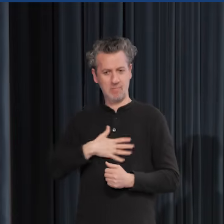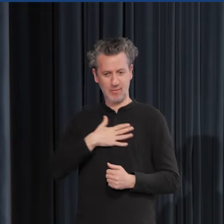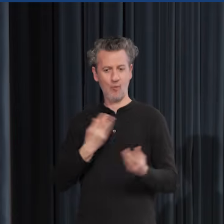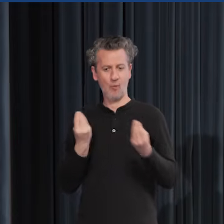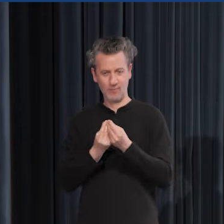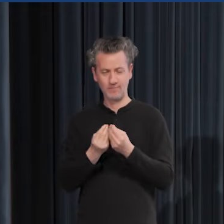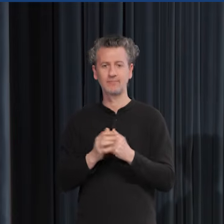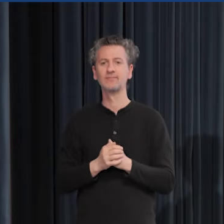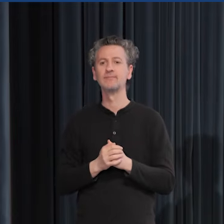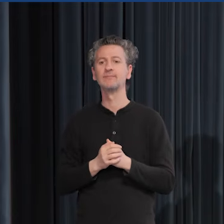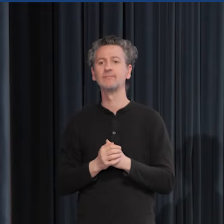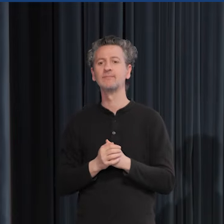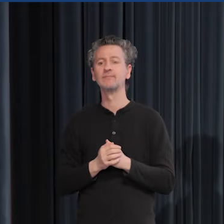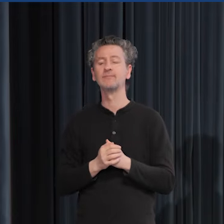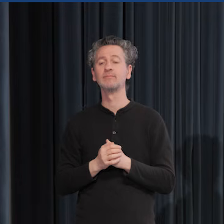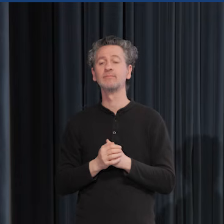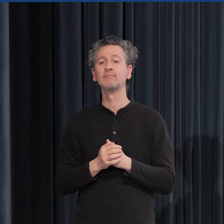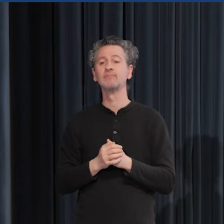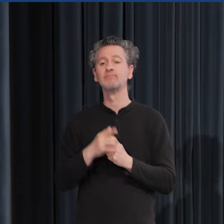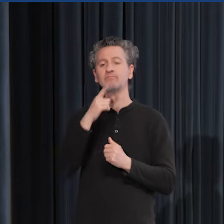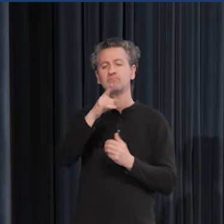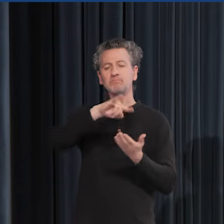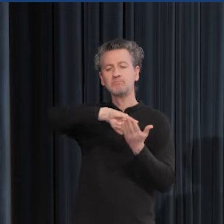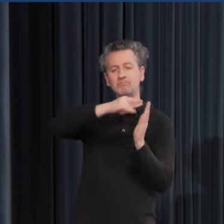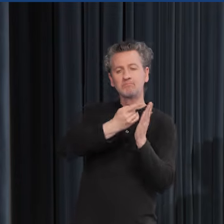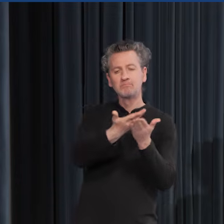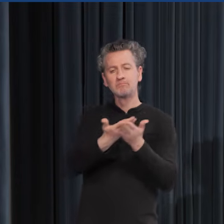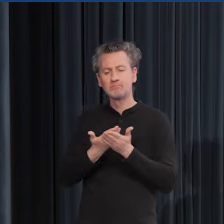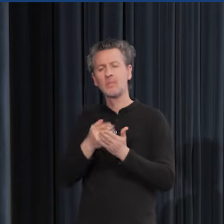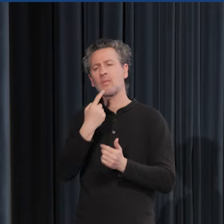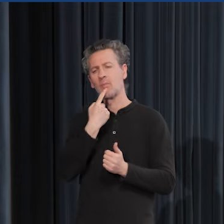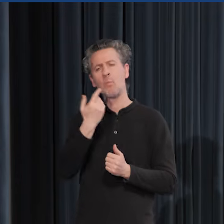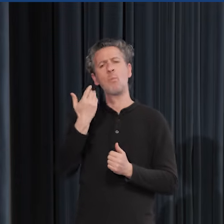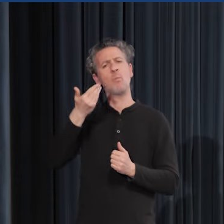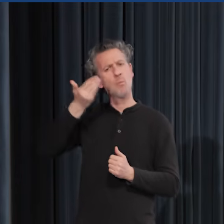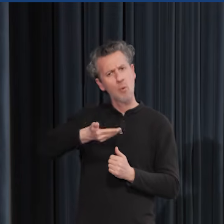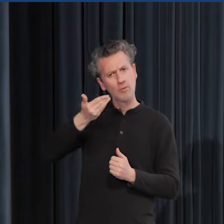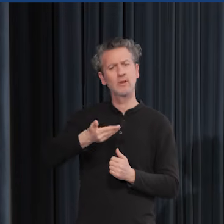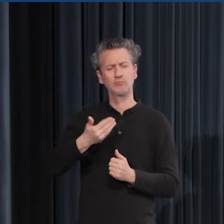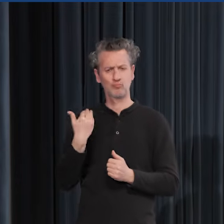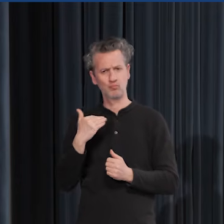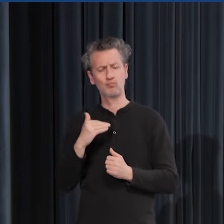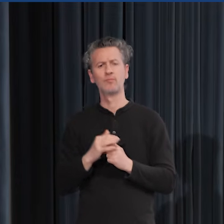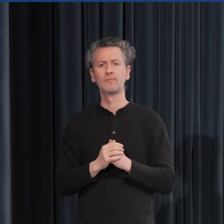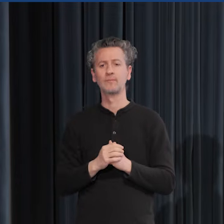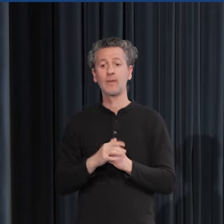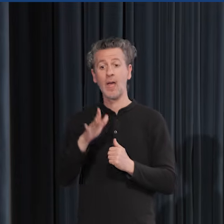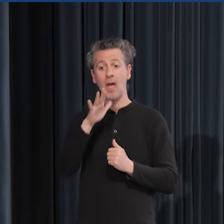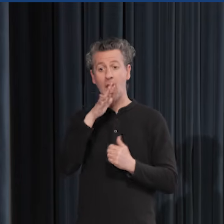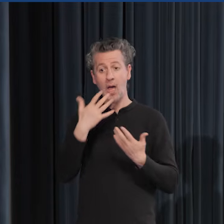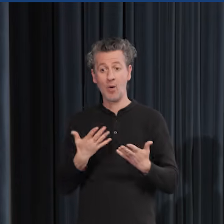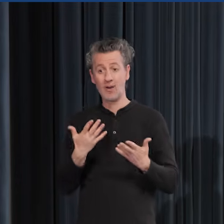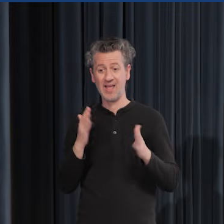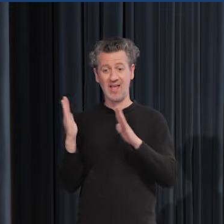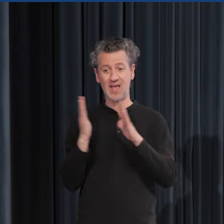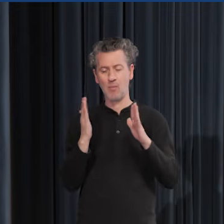vosotros y planteas algo muy importante y a la vez muy inquietante. Yo creo que estamos en un